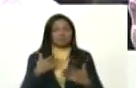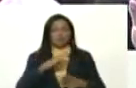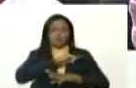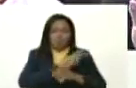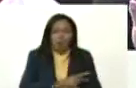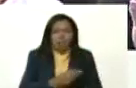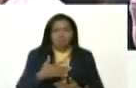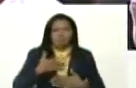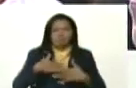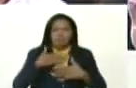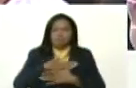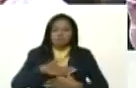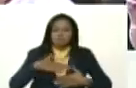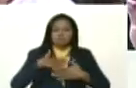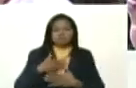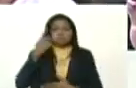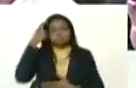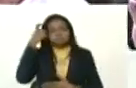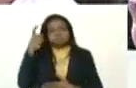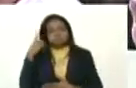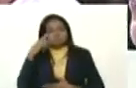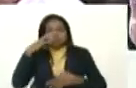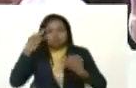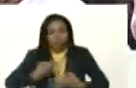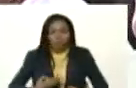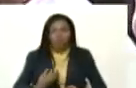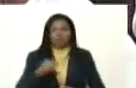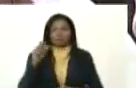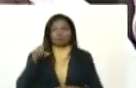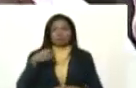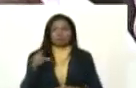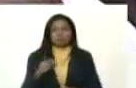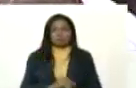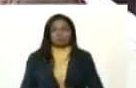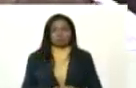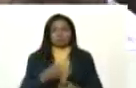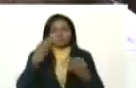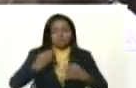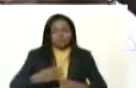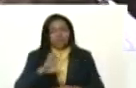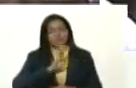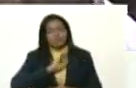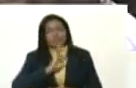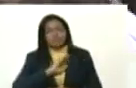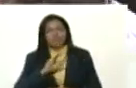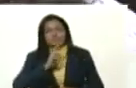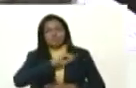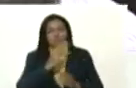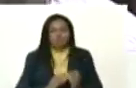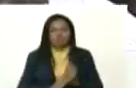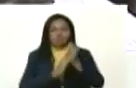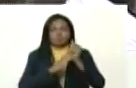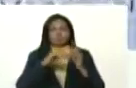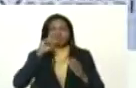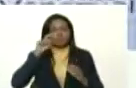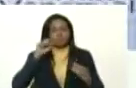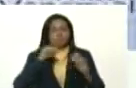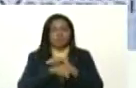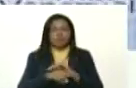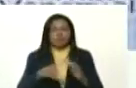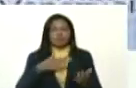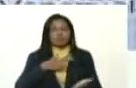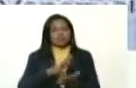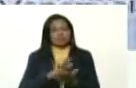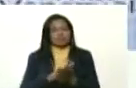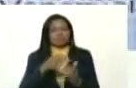Sí. ¿Psicológicamente segura? Psicológicamente y segura de mí misma y empoderada de un parto seguro. ¿Y pariste?